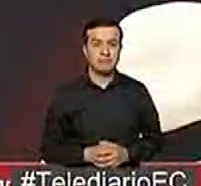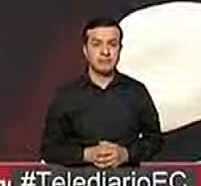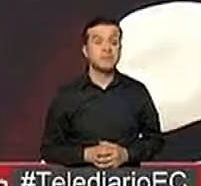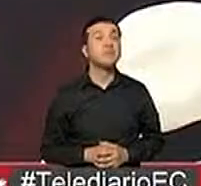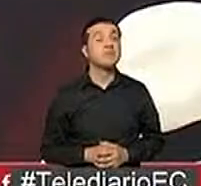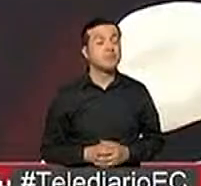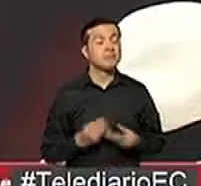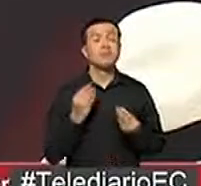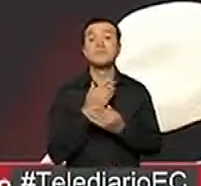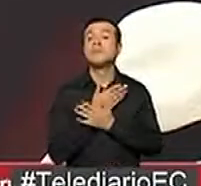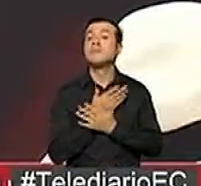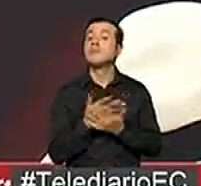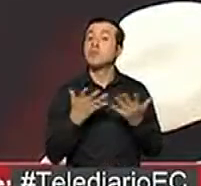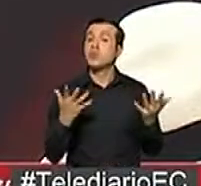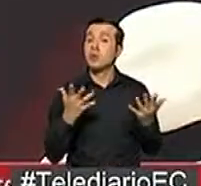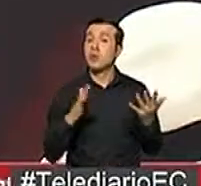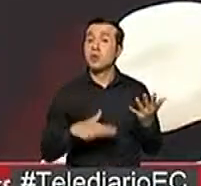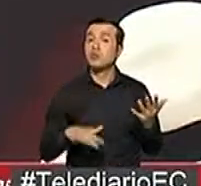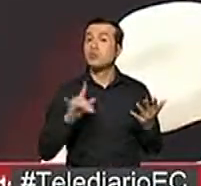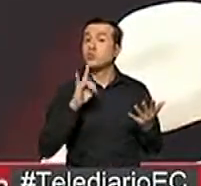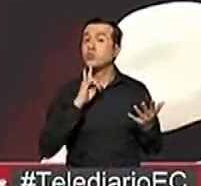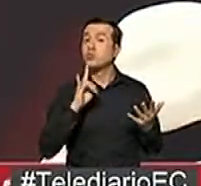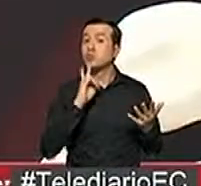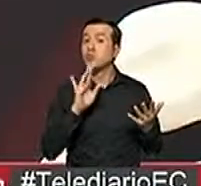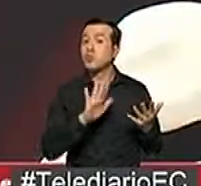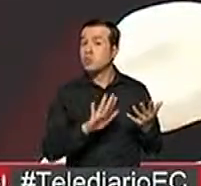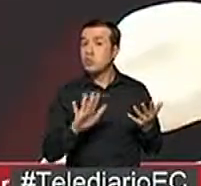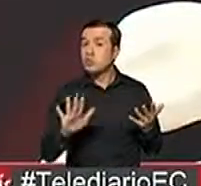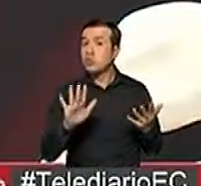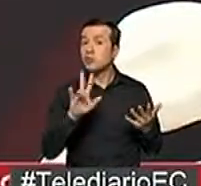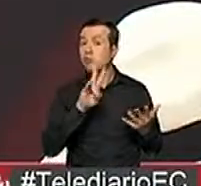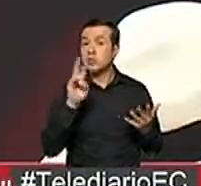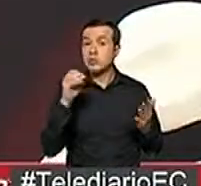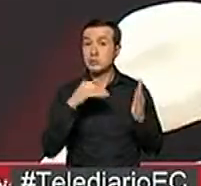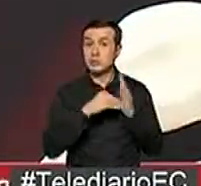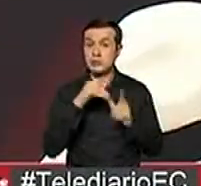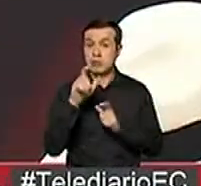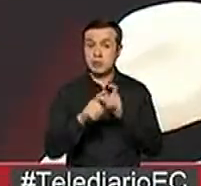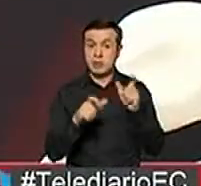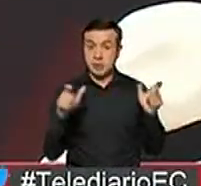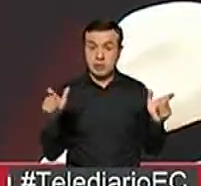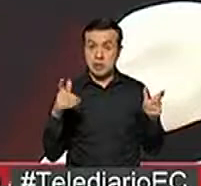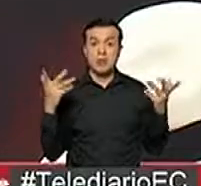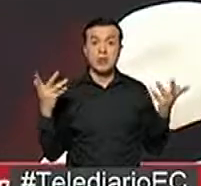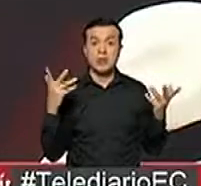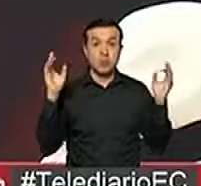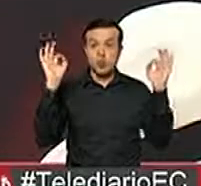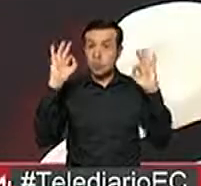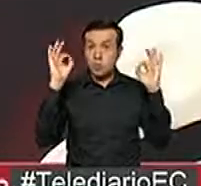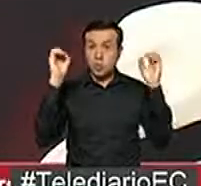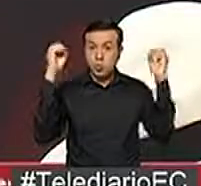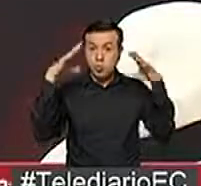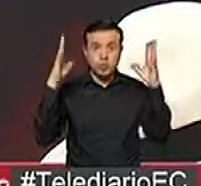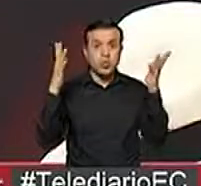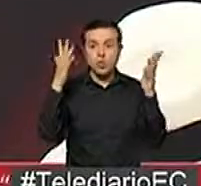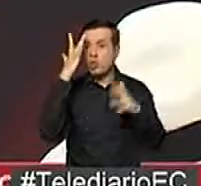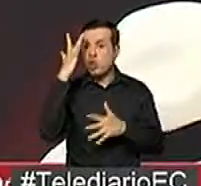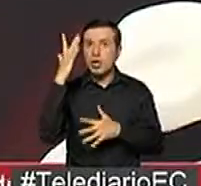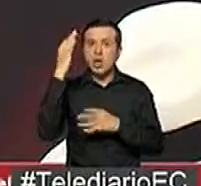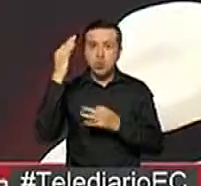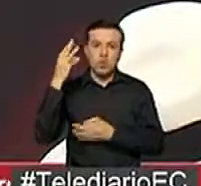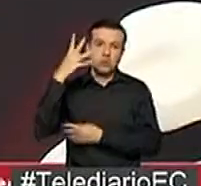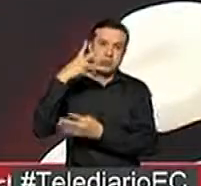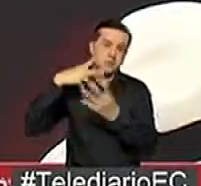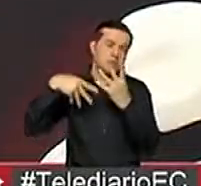A continuación les contamos que en Carolina del Norte, Estados Unidos, más de 200.000 personas quedaron sin electricidad producto del paso del